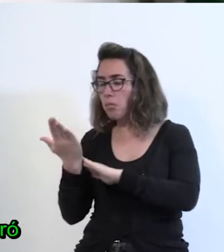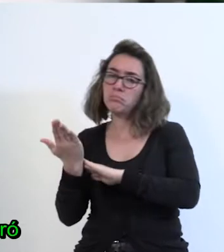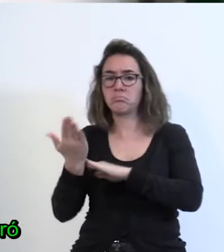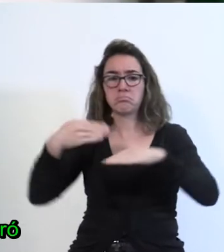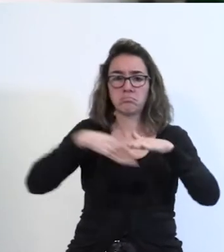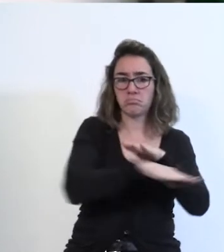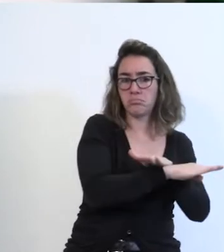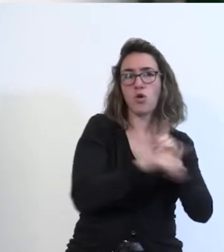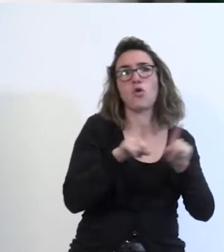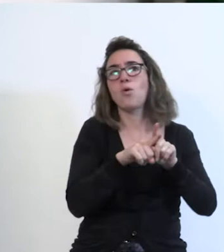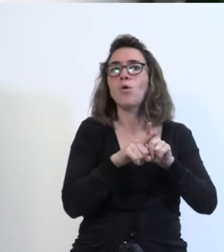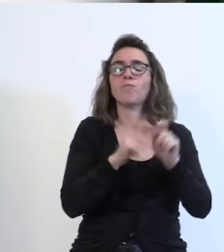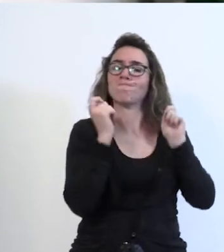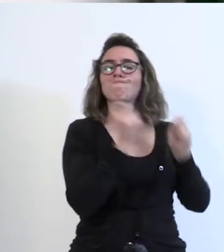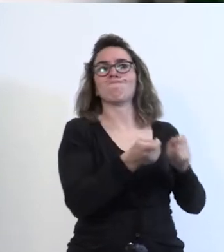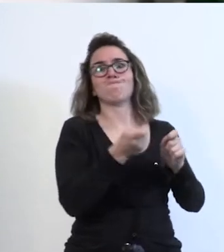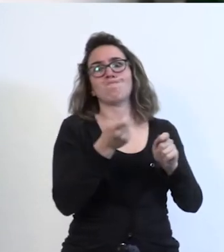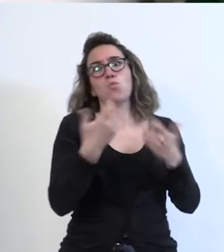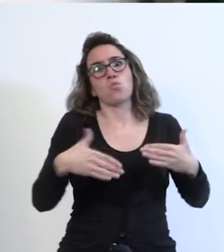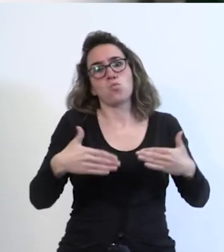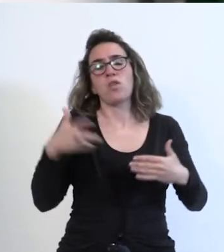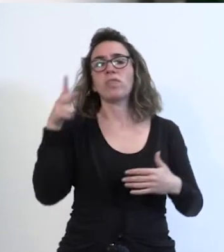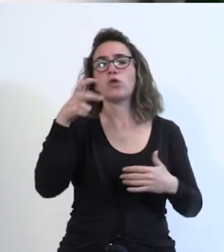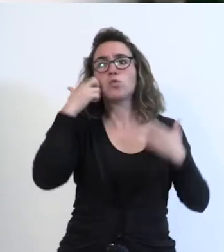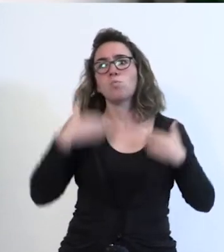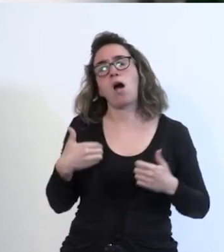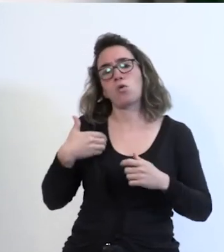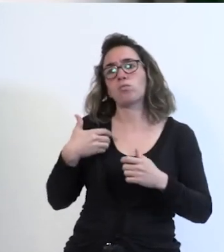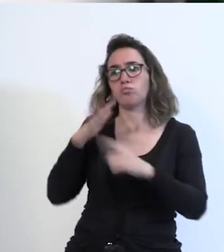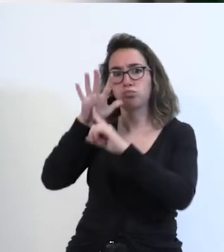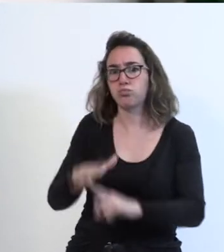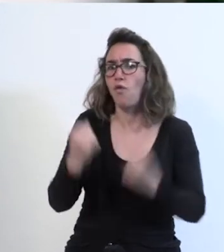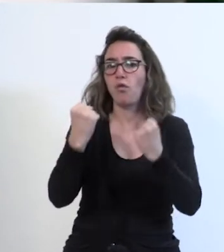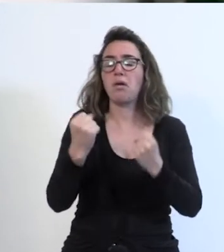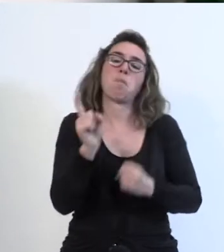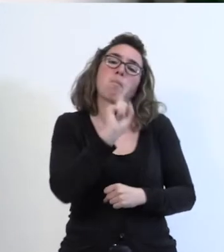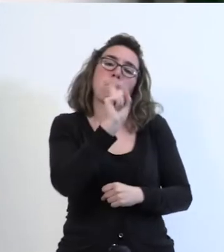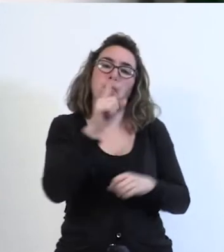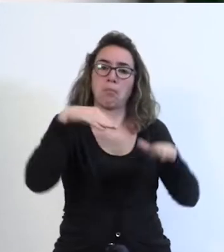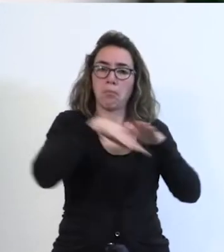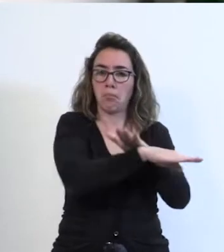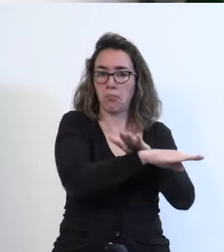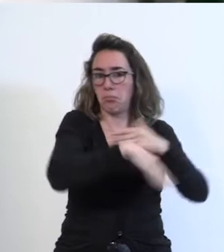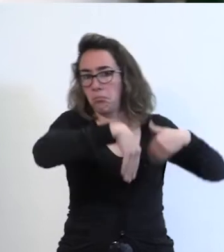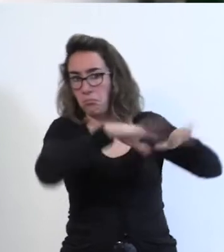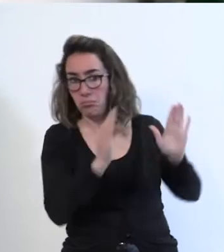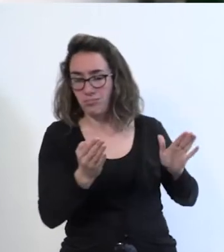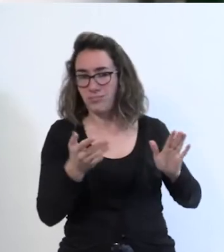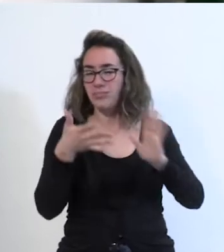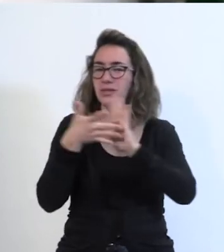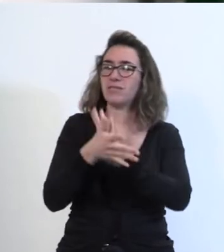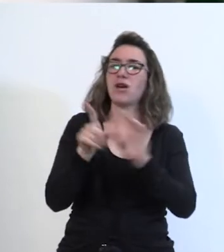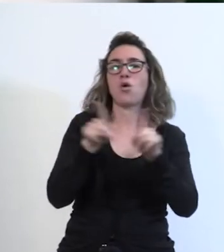las consideró violaciones importantes a los derechos humanos. Es decir, ahí hay como